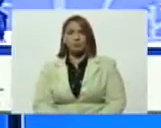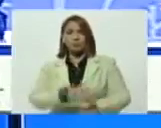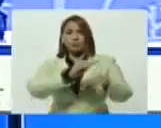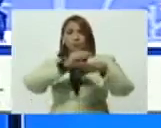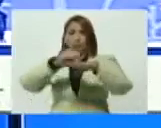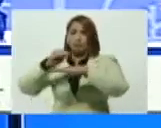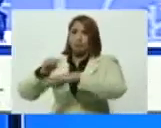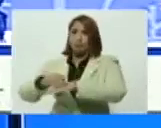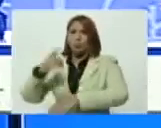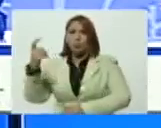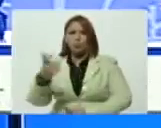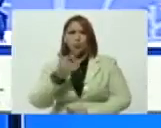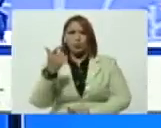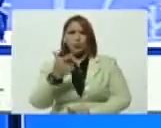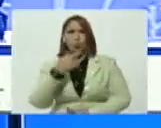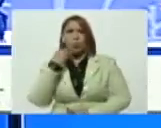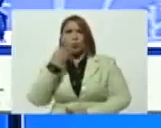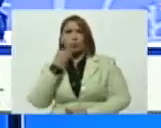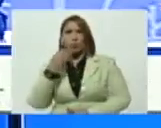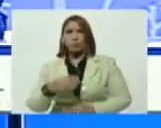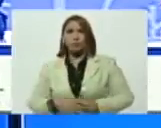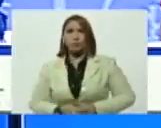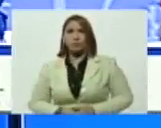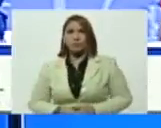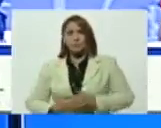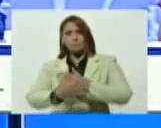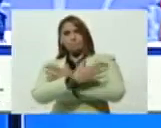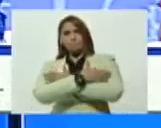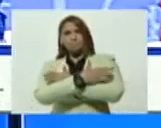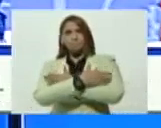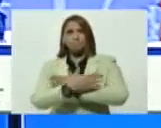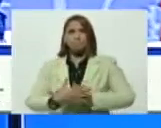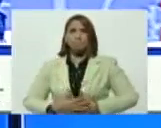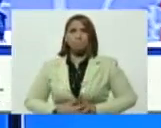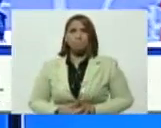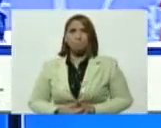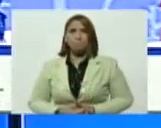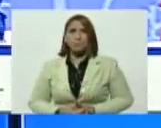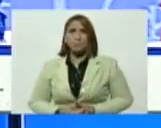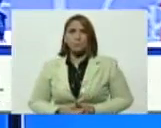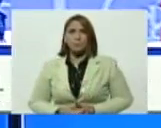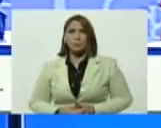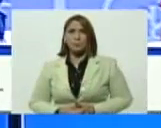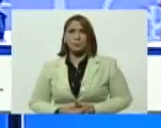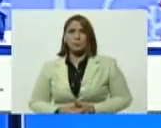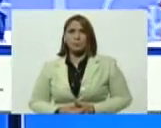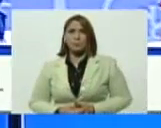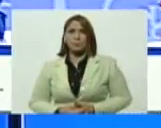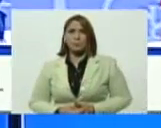Convocar y buscar a la juventud para abrazarla, para